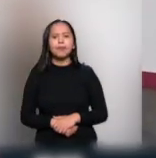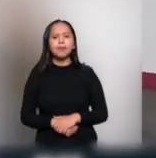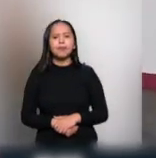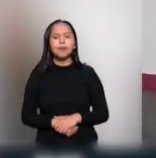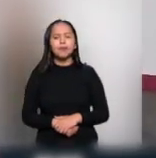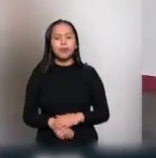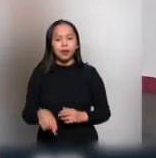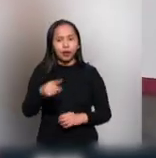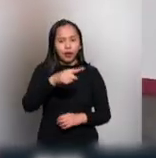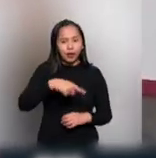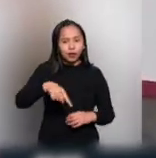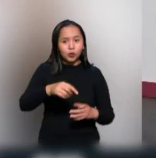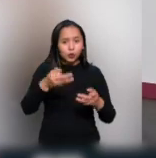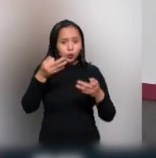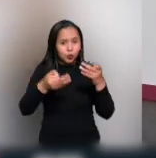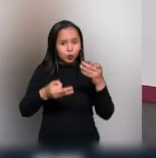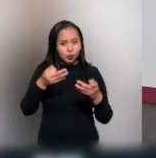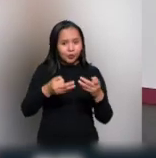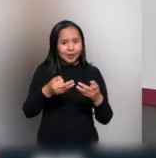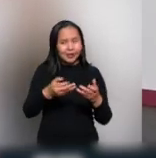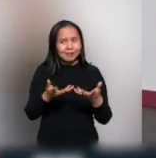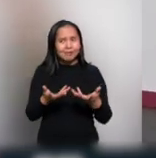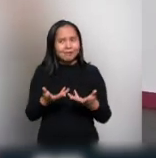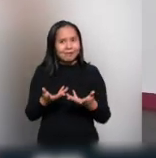La Corte no puede ser legisladora.